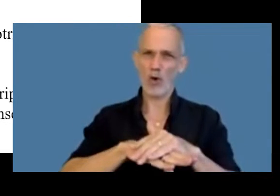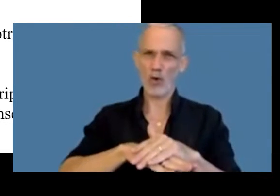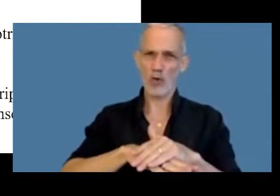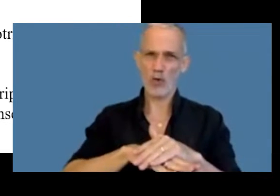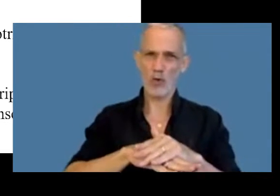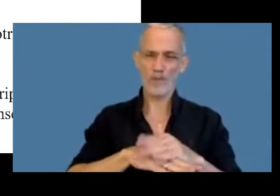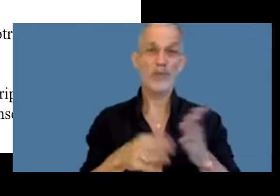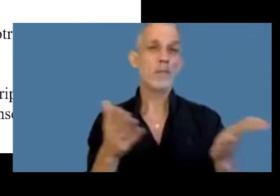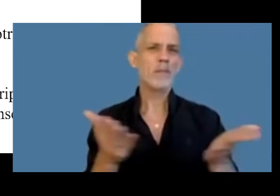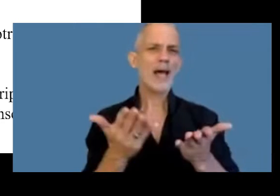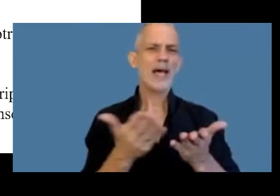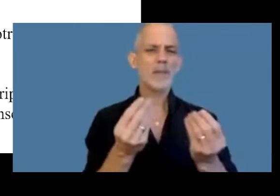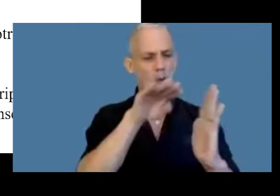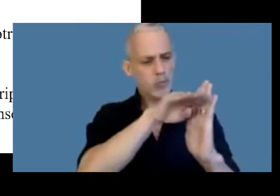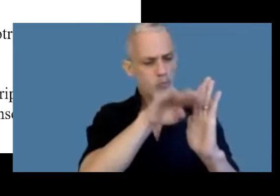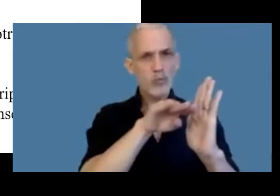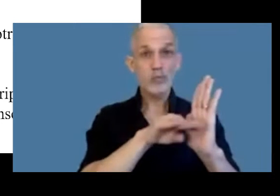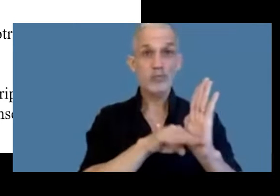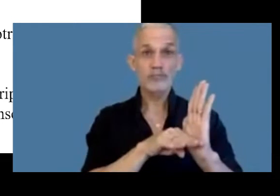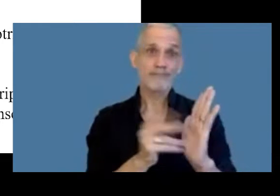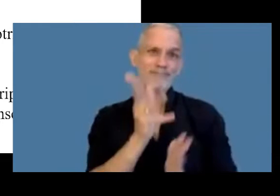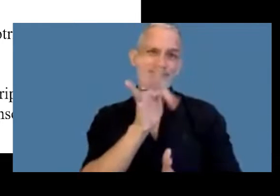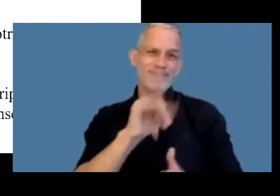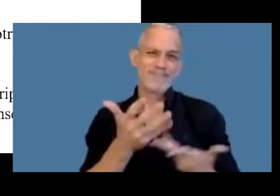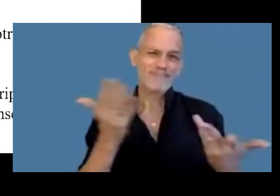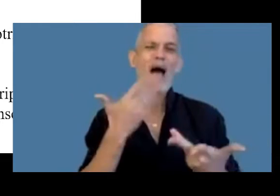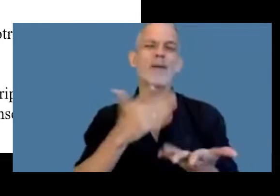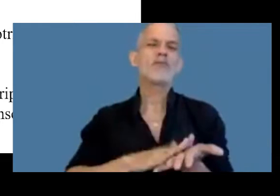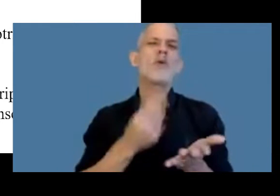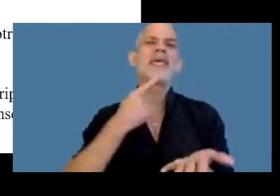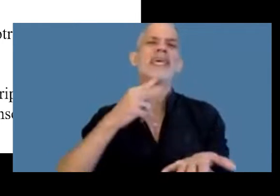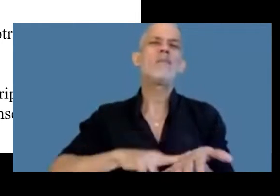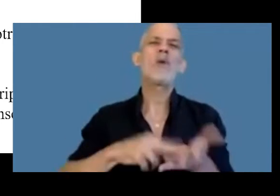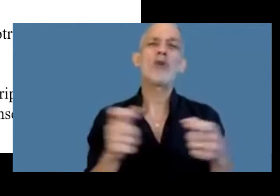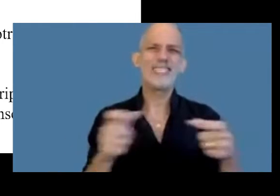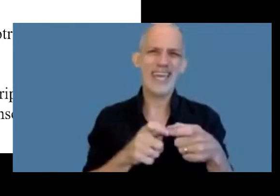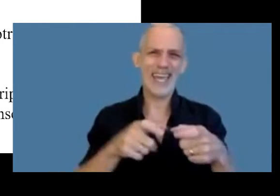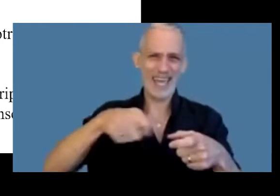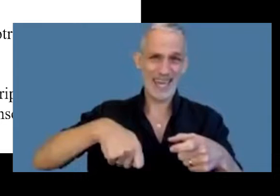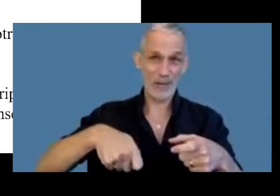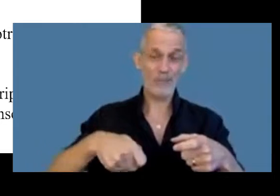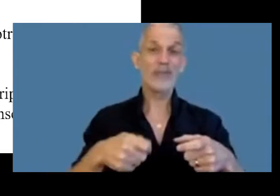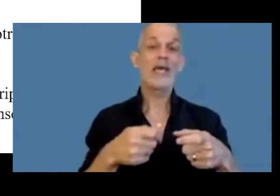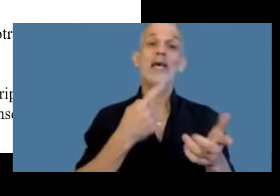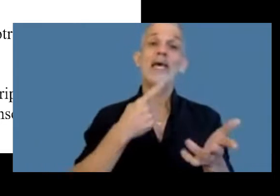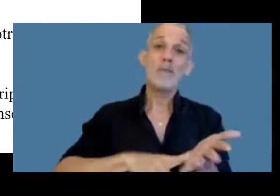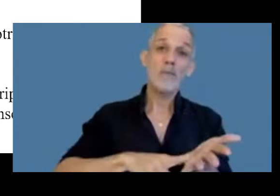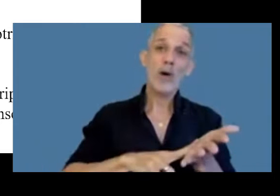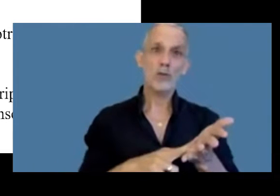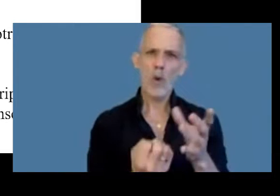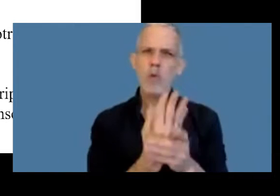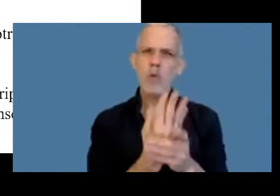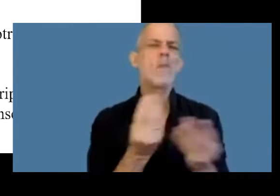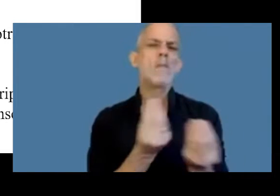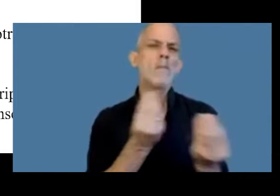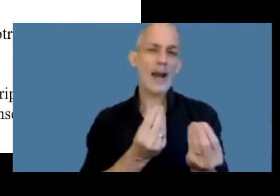la doctrina o el uso cotidiano, hablamos del impuesto al cheque, el impuesto que nació con la